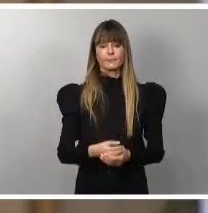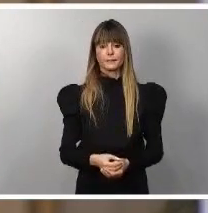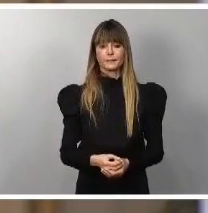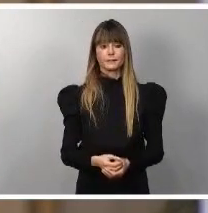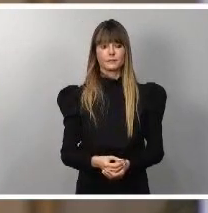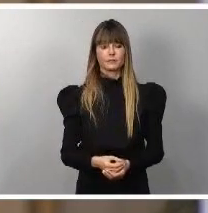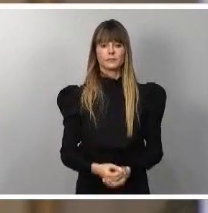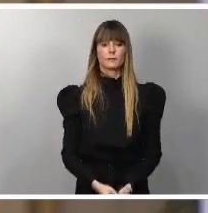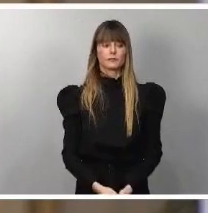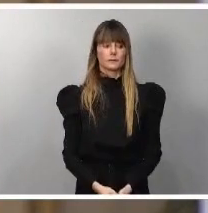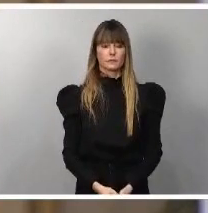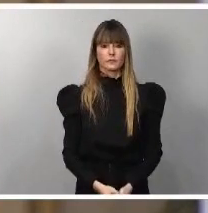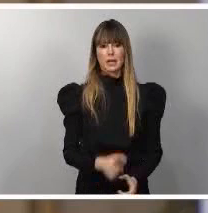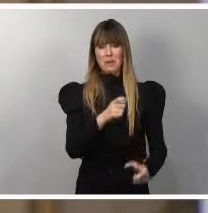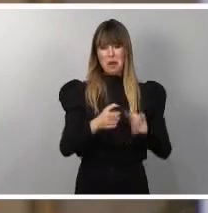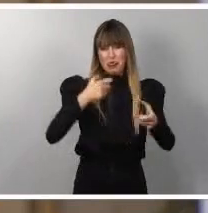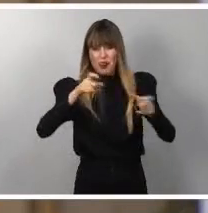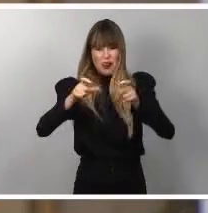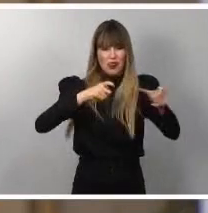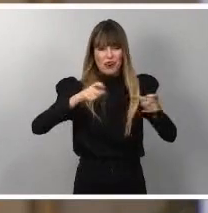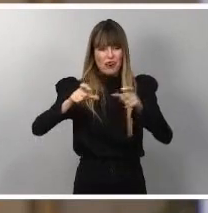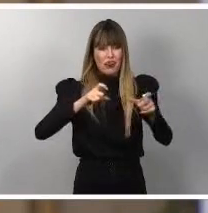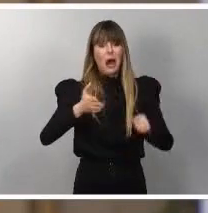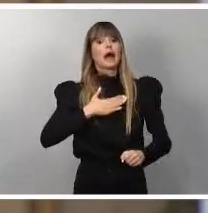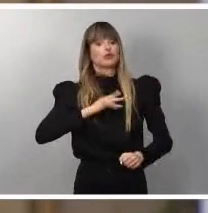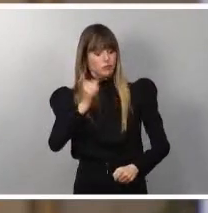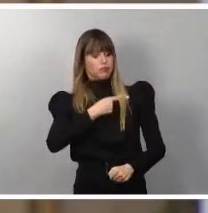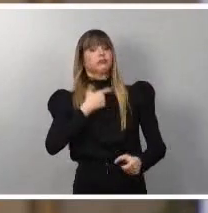sino gente que insulta y gente que somos insultados.